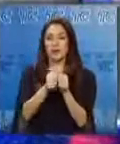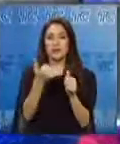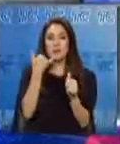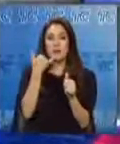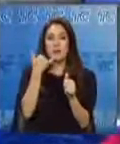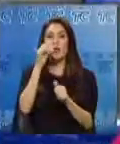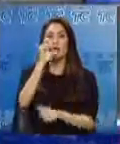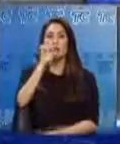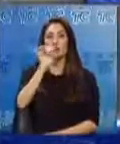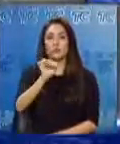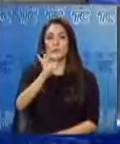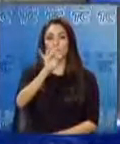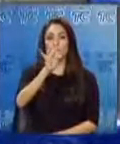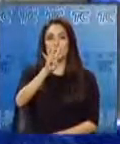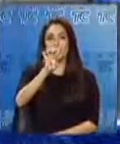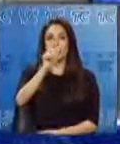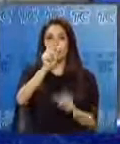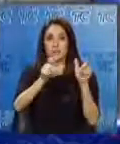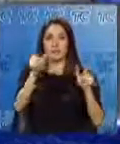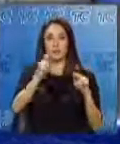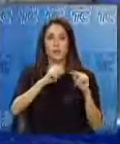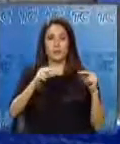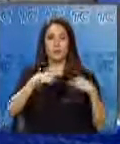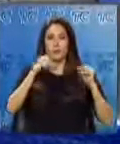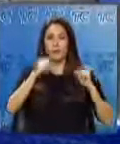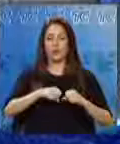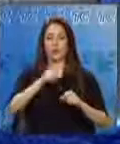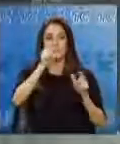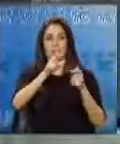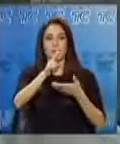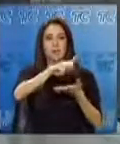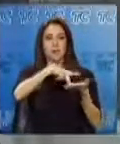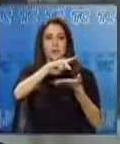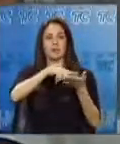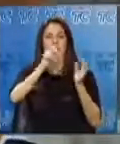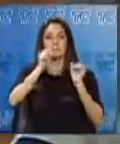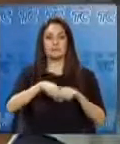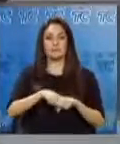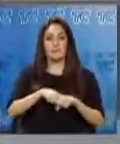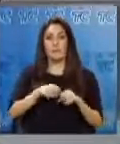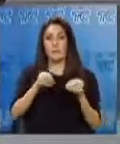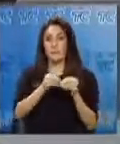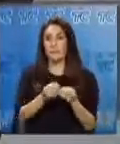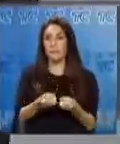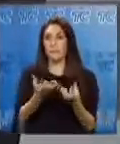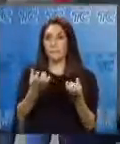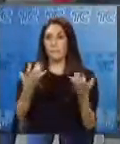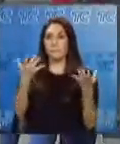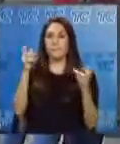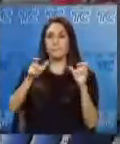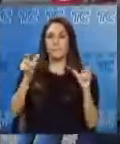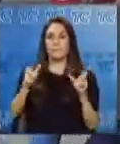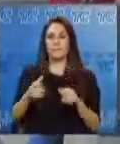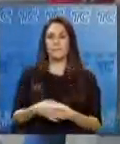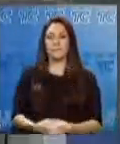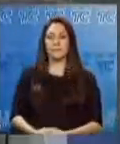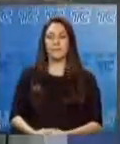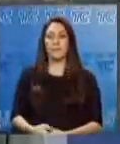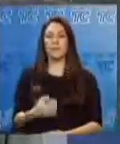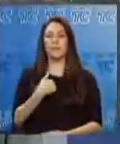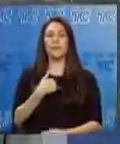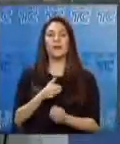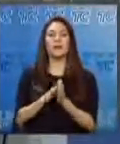y 8.840 personas naturales pueden cobrar con este sistema y cada vez son más quienes desean sumarse. Yo tengo una papelería